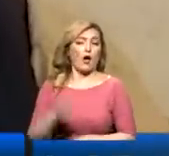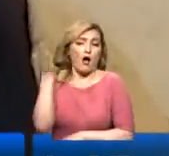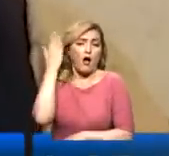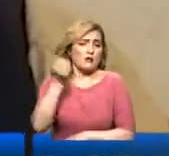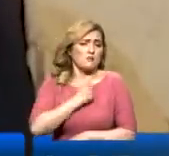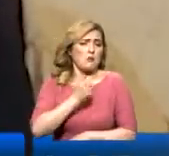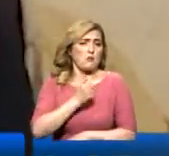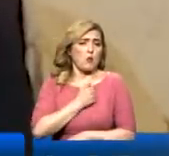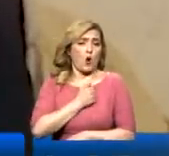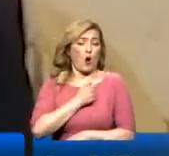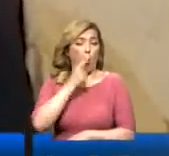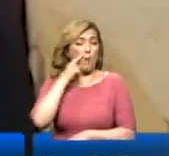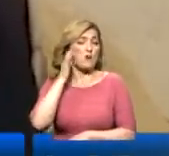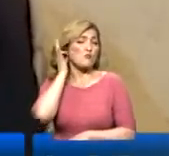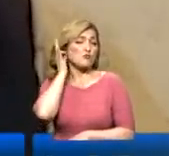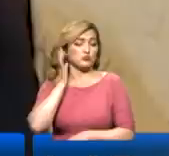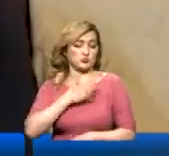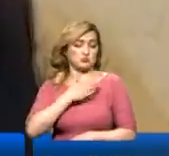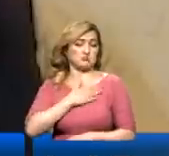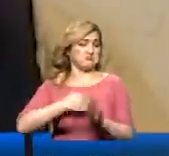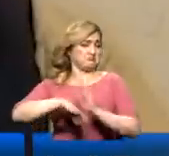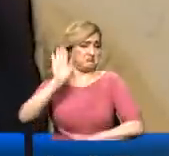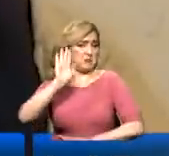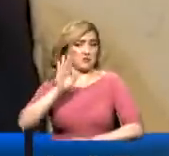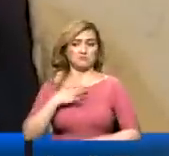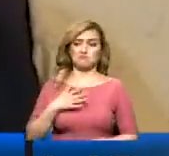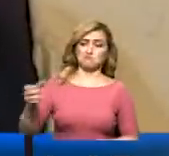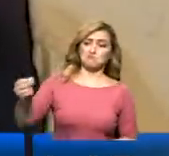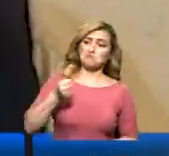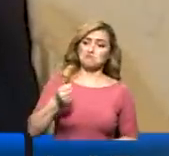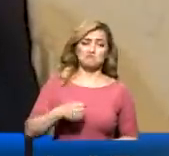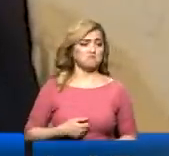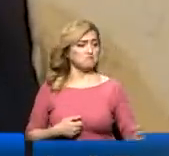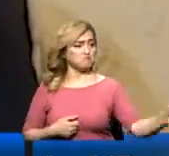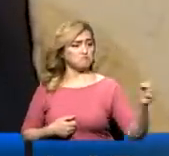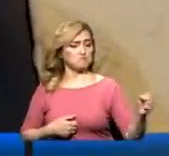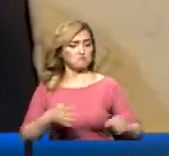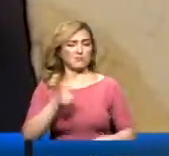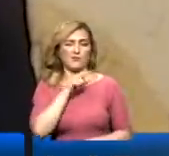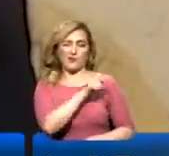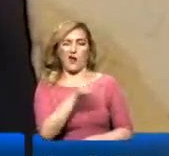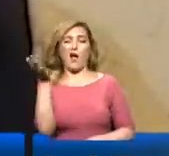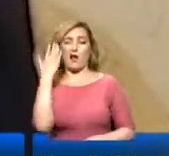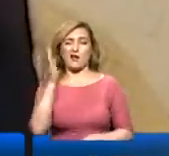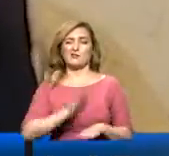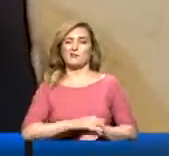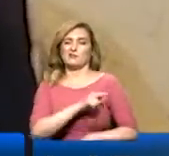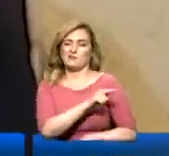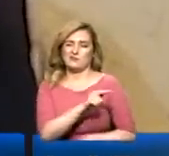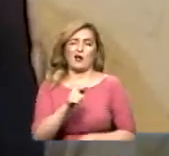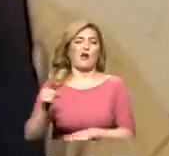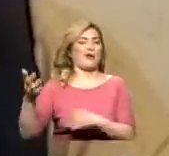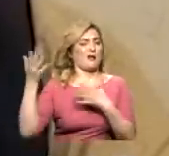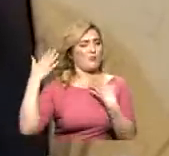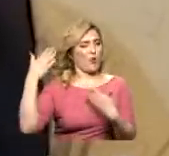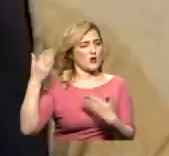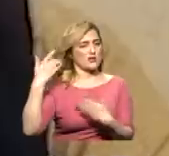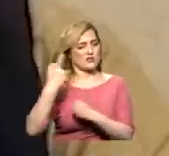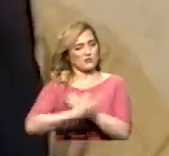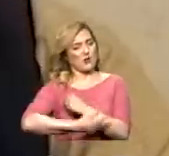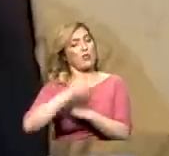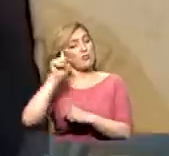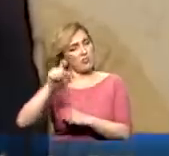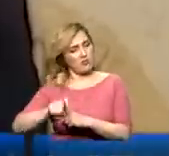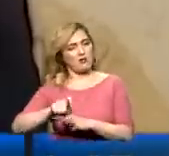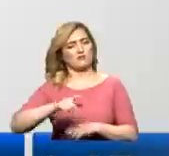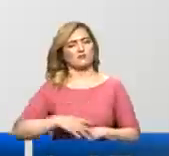de mayor confianza en los diferentes cargos. Tiene absoluta responsabilidad política y tendrá que responder por cada una